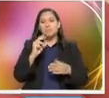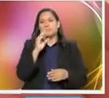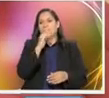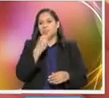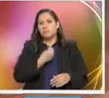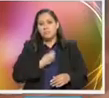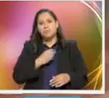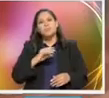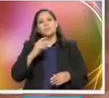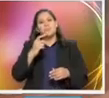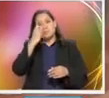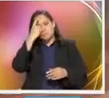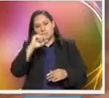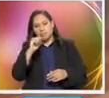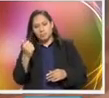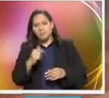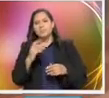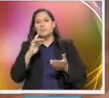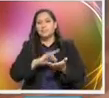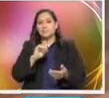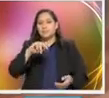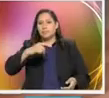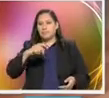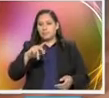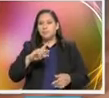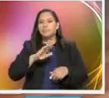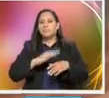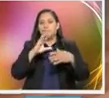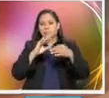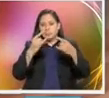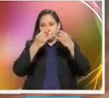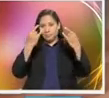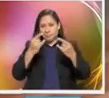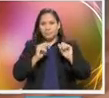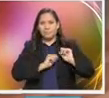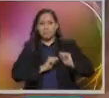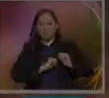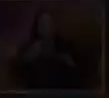crearon otro. Muchísimas gracias, Ángel Deza, pues por contarnos más sobre el Sargento Pimienta